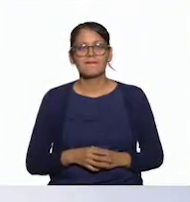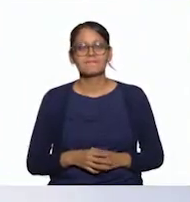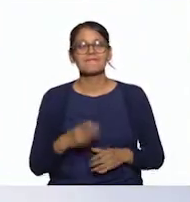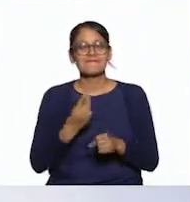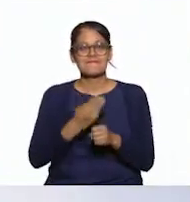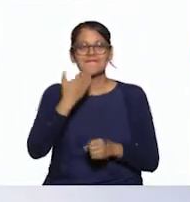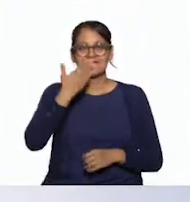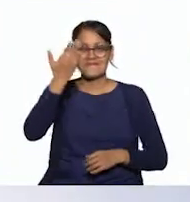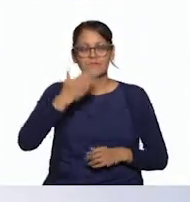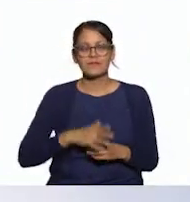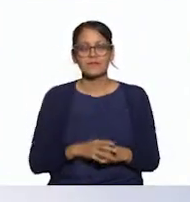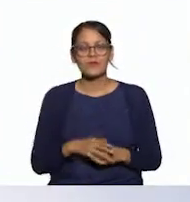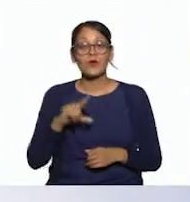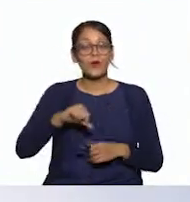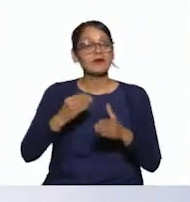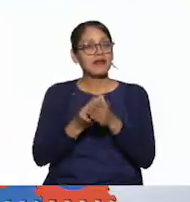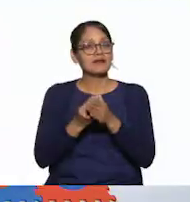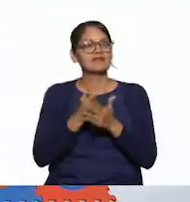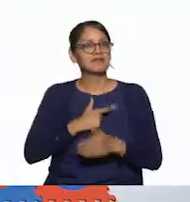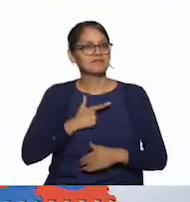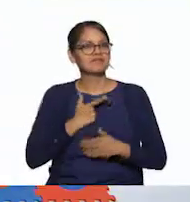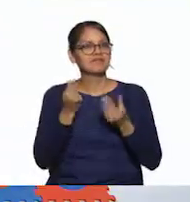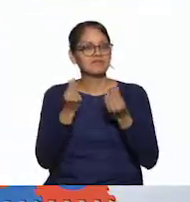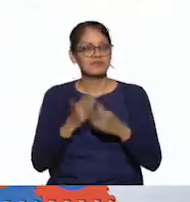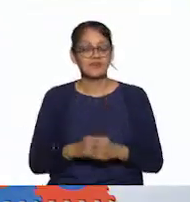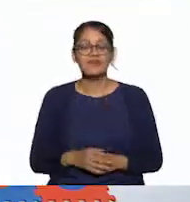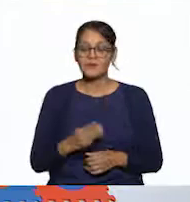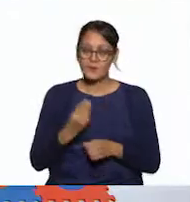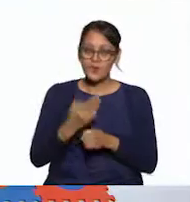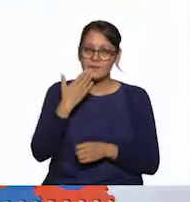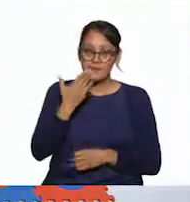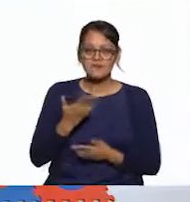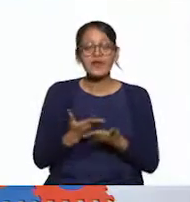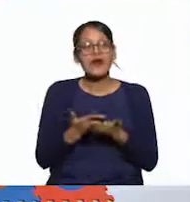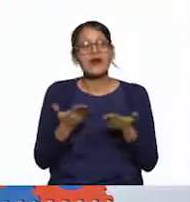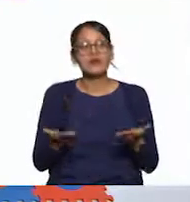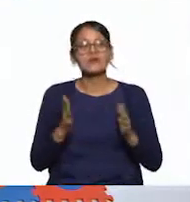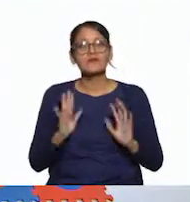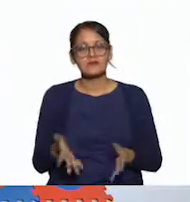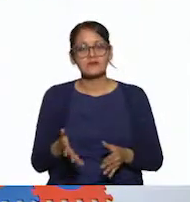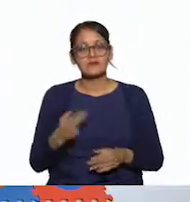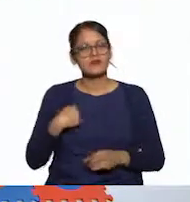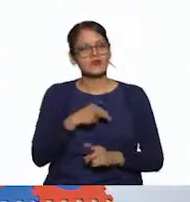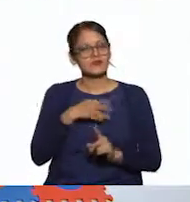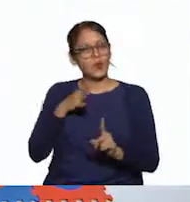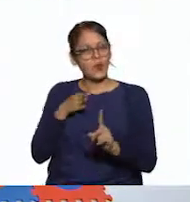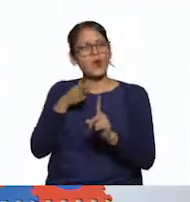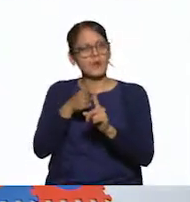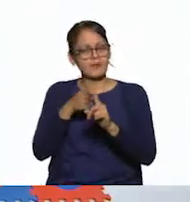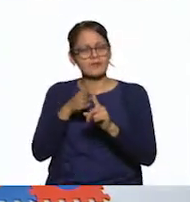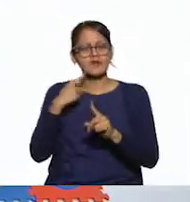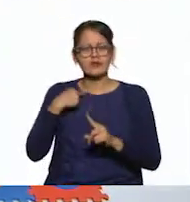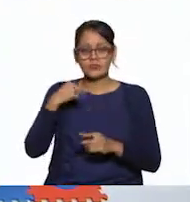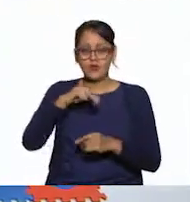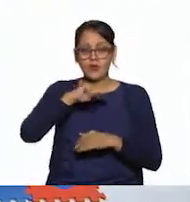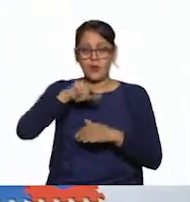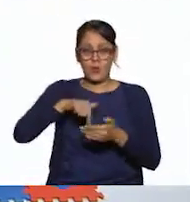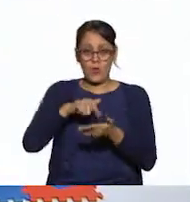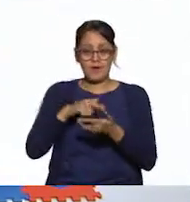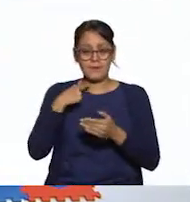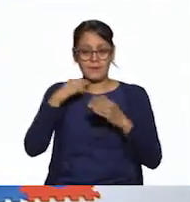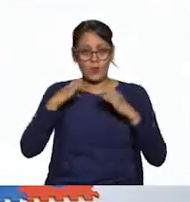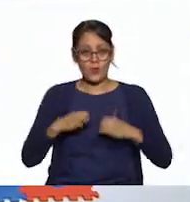Muy bien. Esta clase me ha gustado mucho, maestro. Muy bien, Pilar. Y es así como nuestro propósito del día de hoy, que fue explorar a partir de